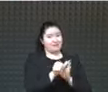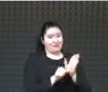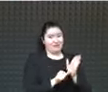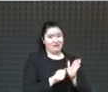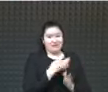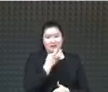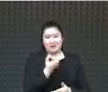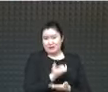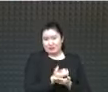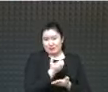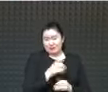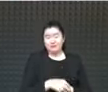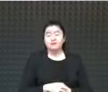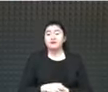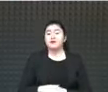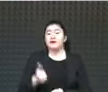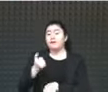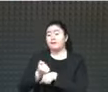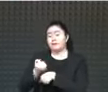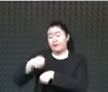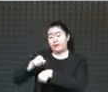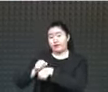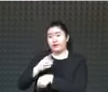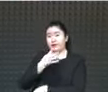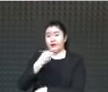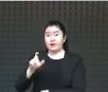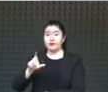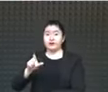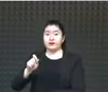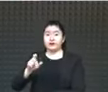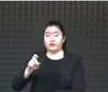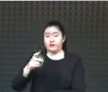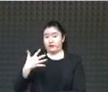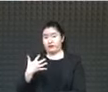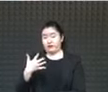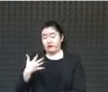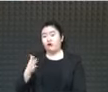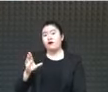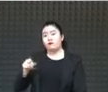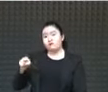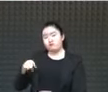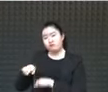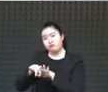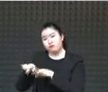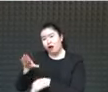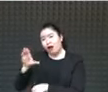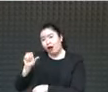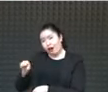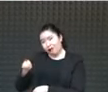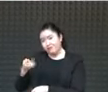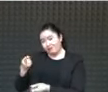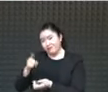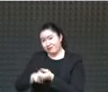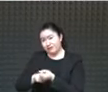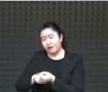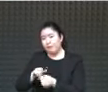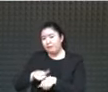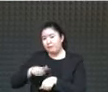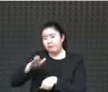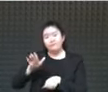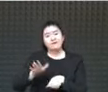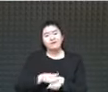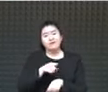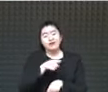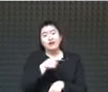primaria y secundaria de 435, y si están en un centro de atención múltiple, ¿por qué es mayor? Pues porque son en